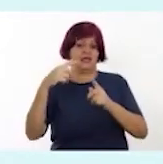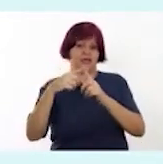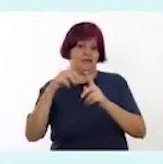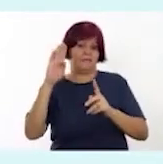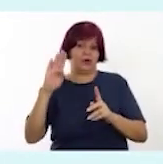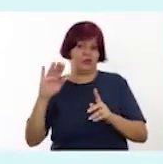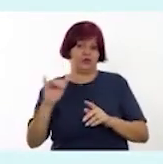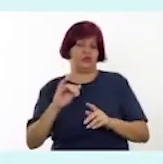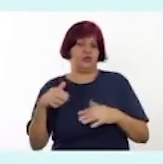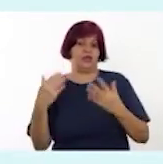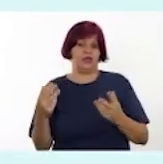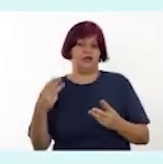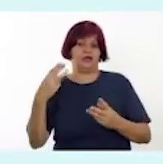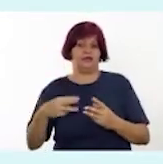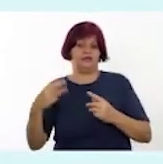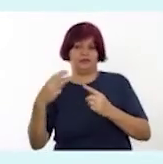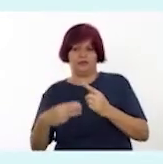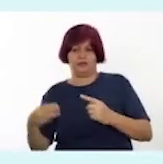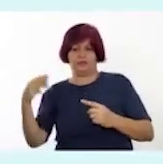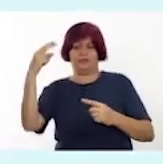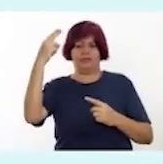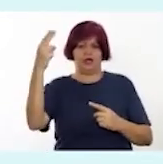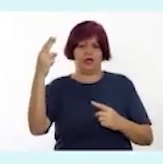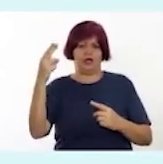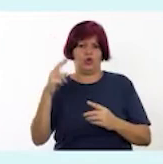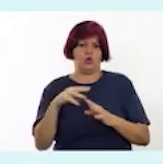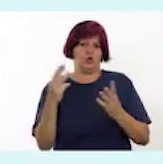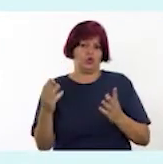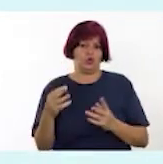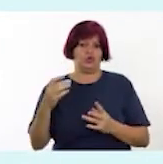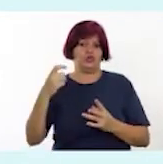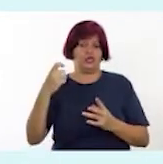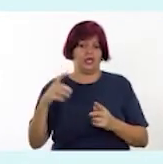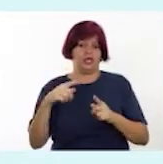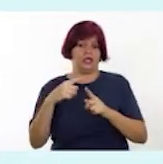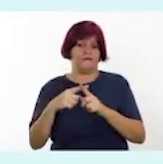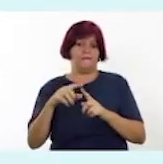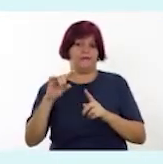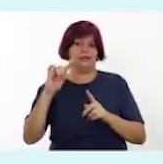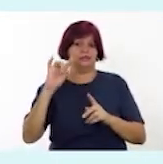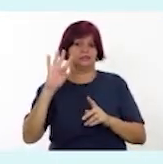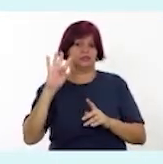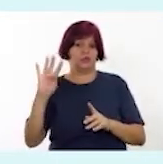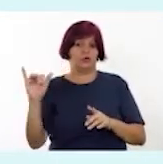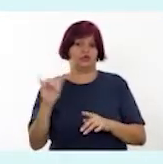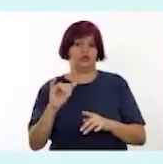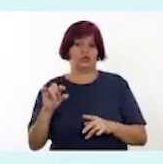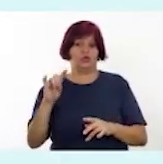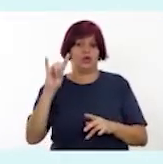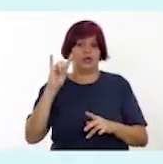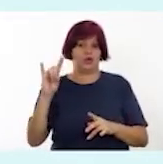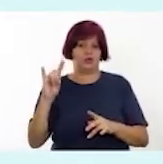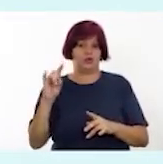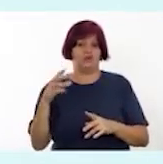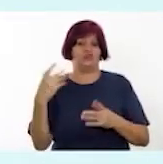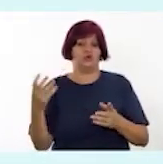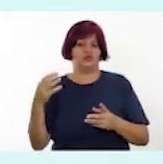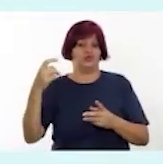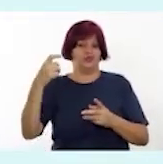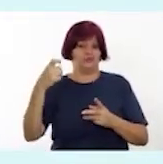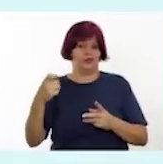4 es igual a 3 a la 2, de donde x más 4 es igual a 9 y el valor de x es igual a